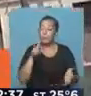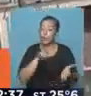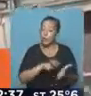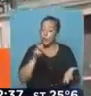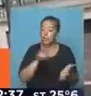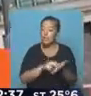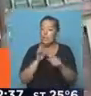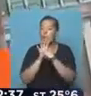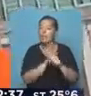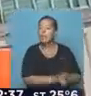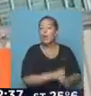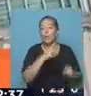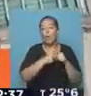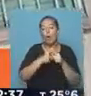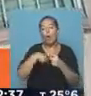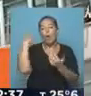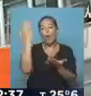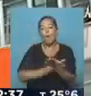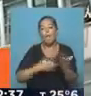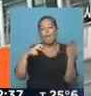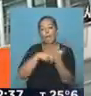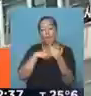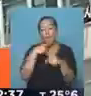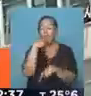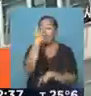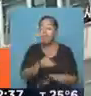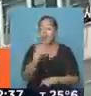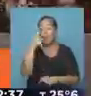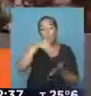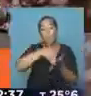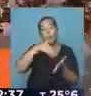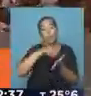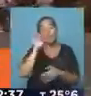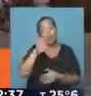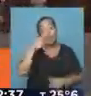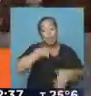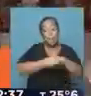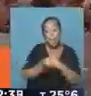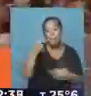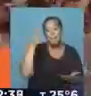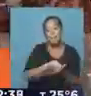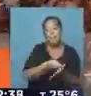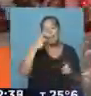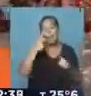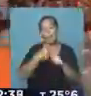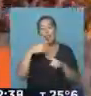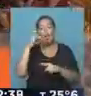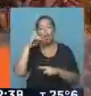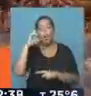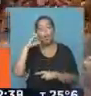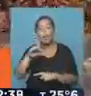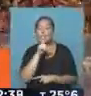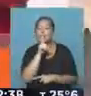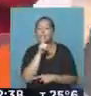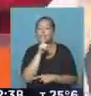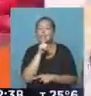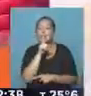empañada por un comunicado de la fiscalía que determinó que un millón de dólares en coimas pagadas por ede breg financió parte de la